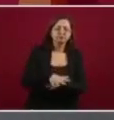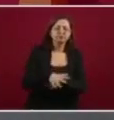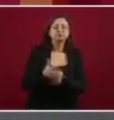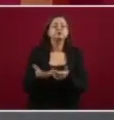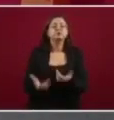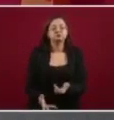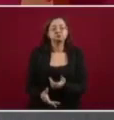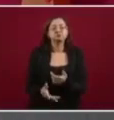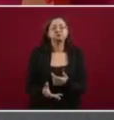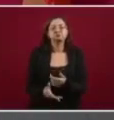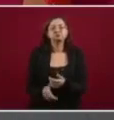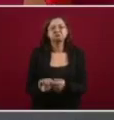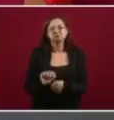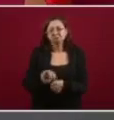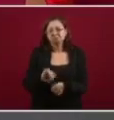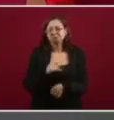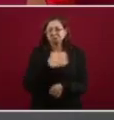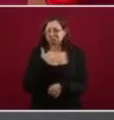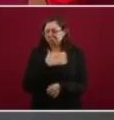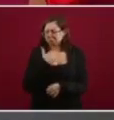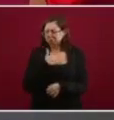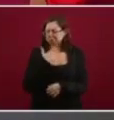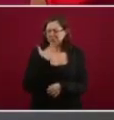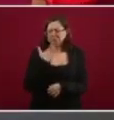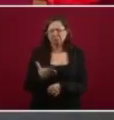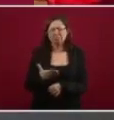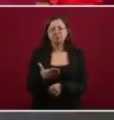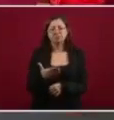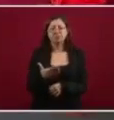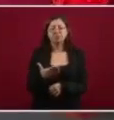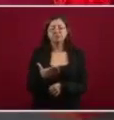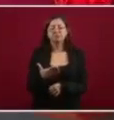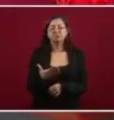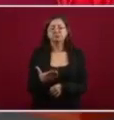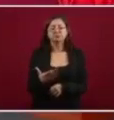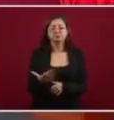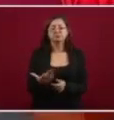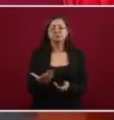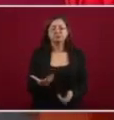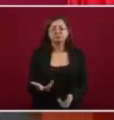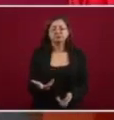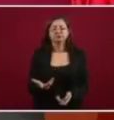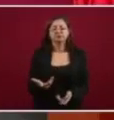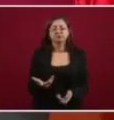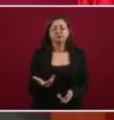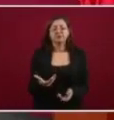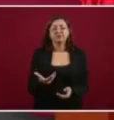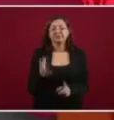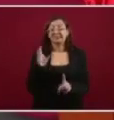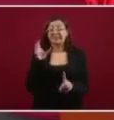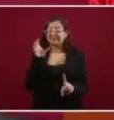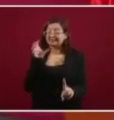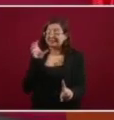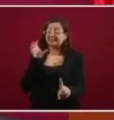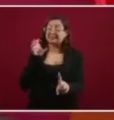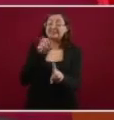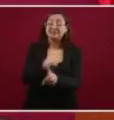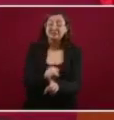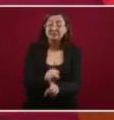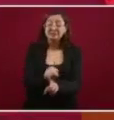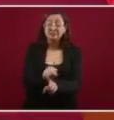decía yo que vamos bien y si logramos, que yo espero que